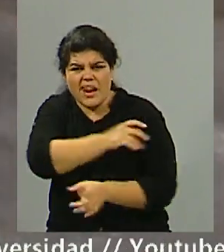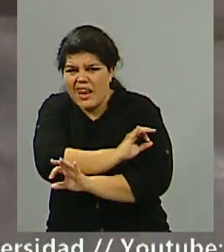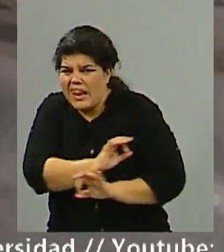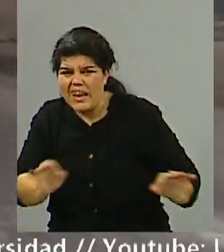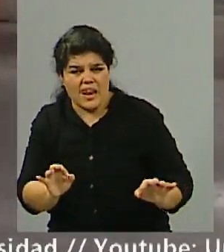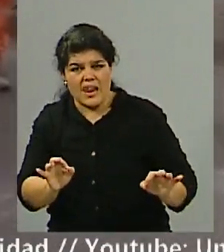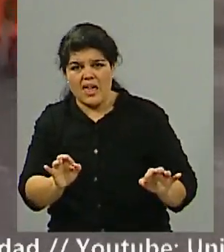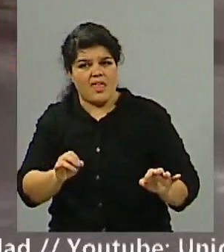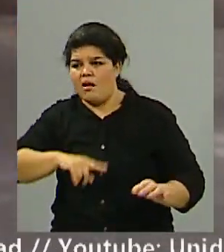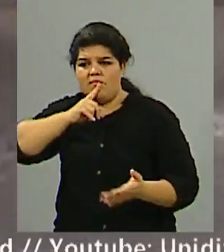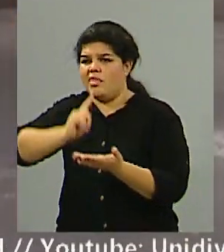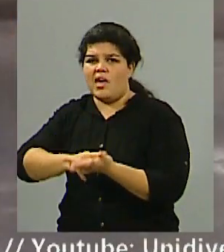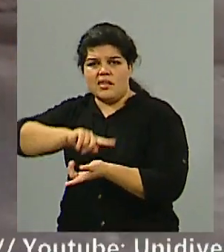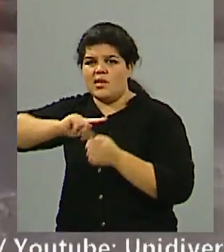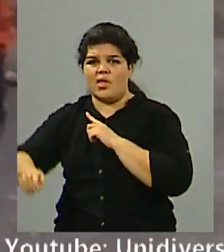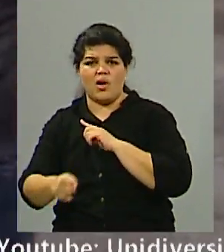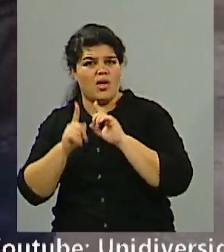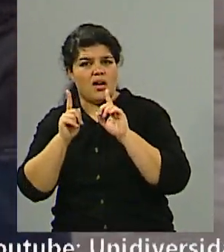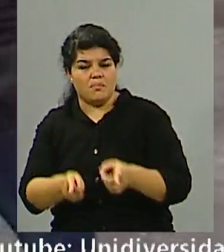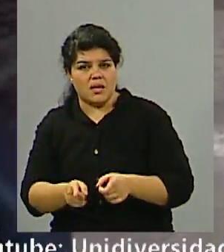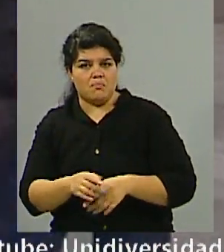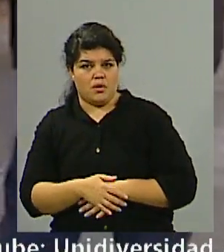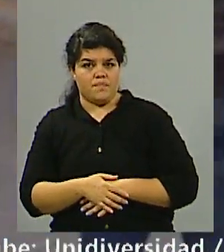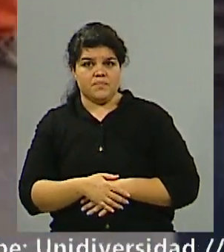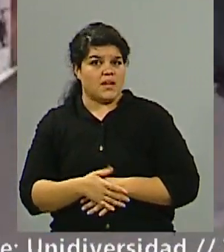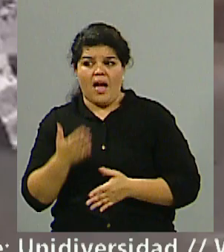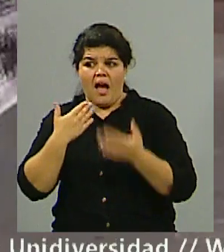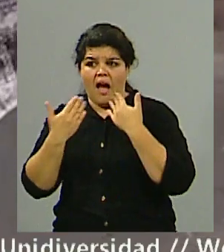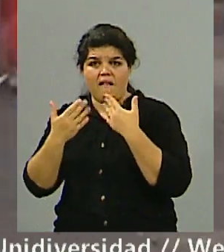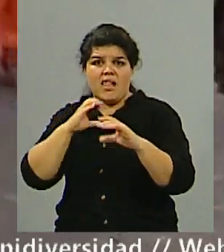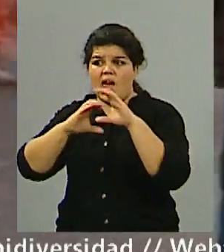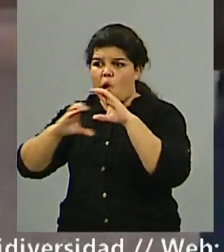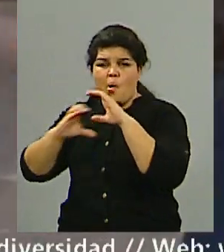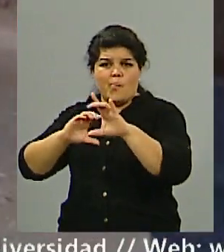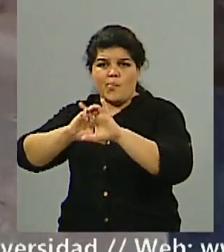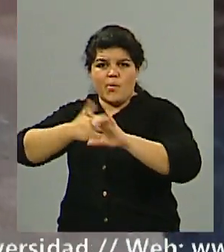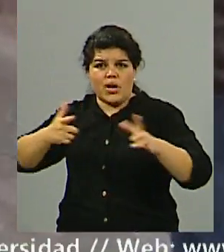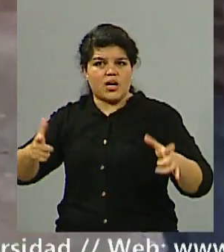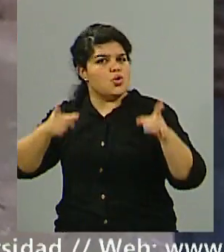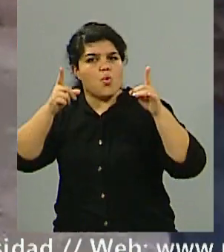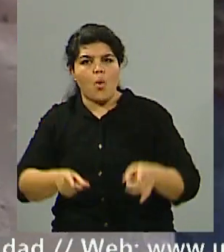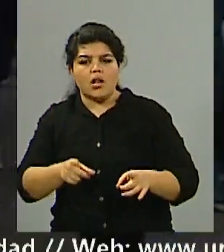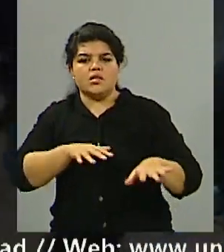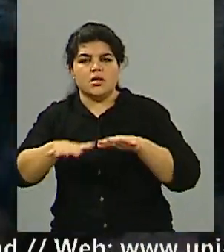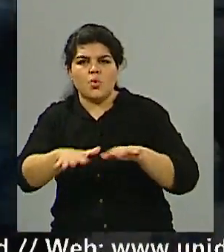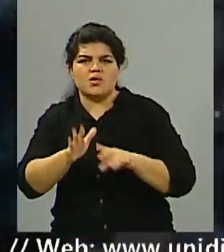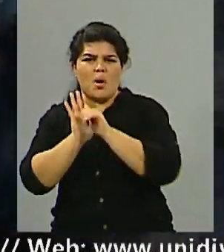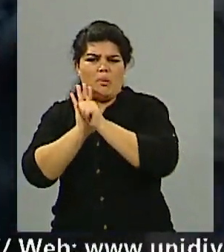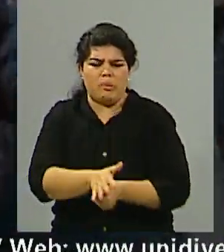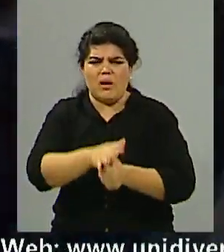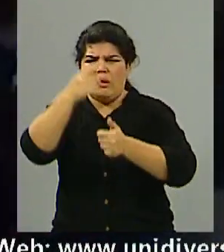a esto, digo, ¿por qué se llega a este punto? Y la falta de diálogo. Aun cuando se han dado estas situaciones, digo, no es que se